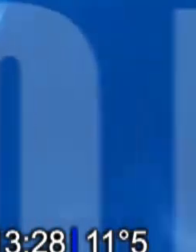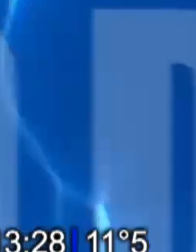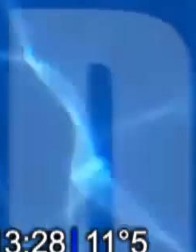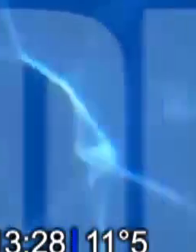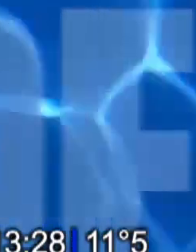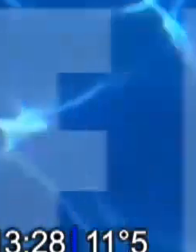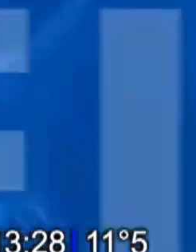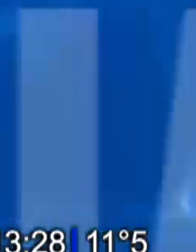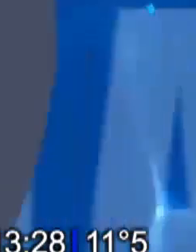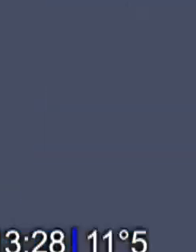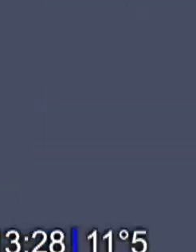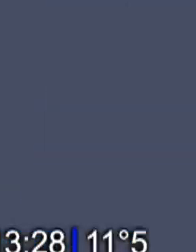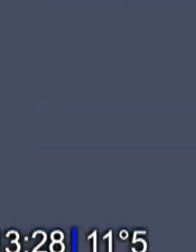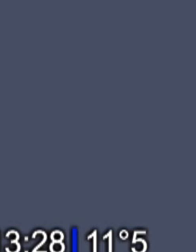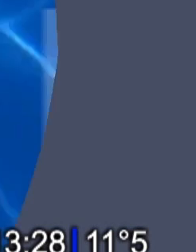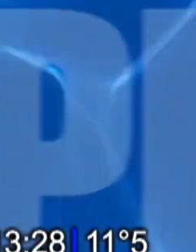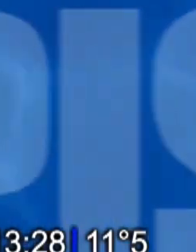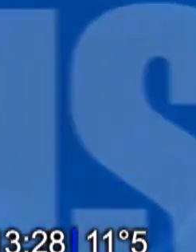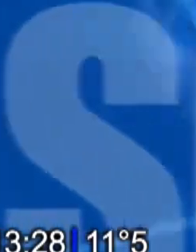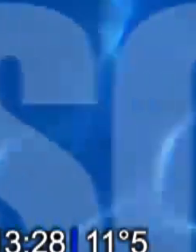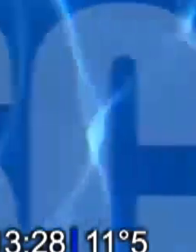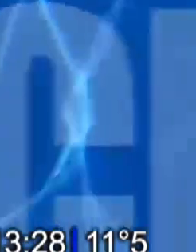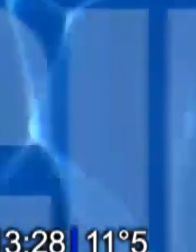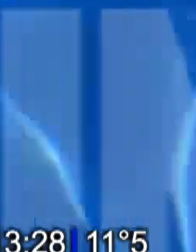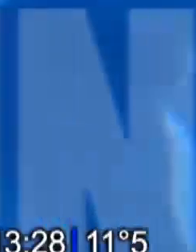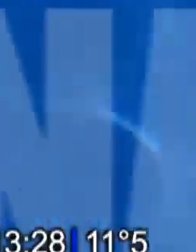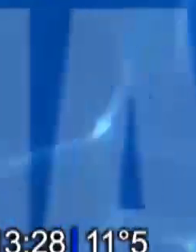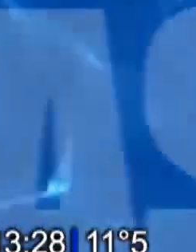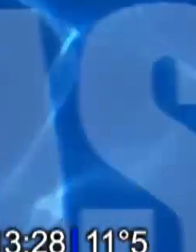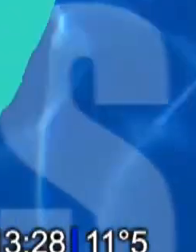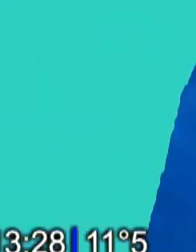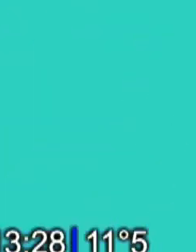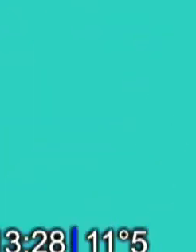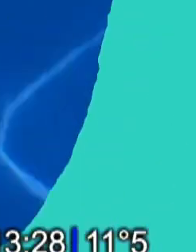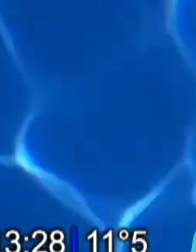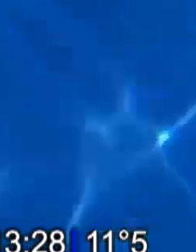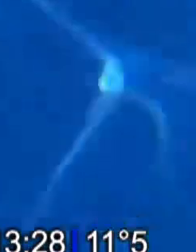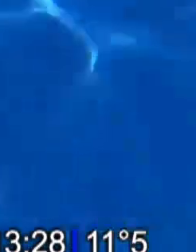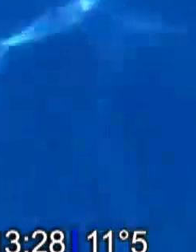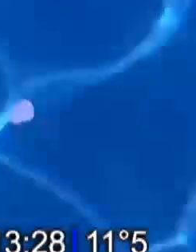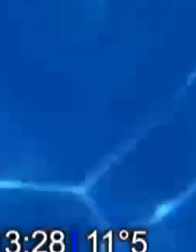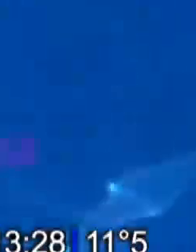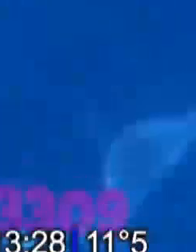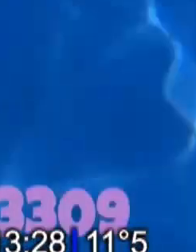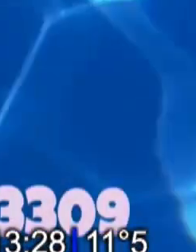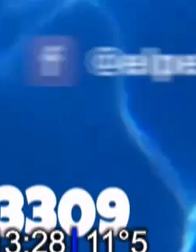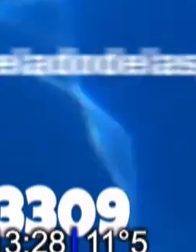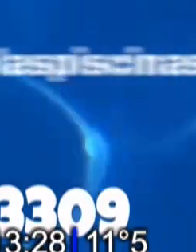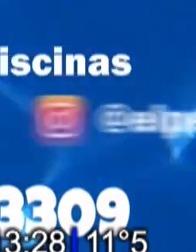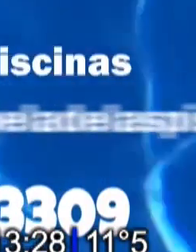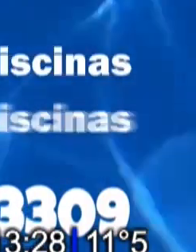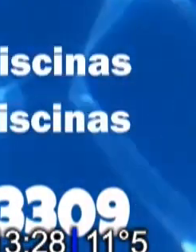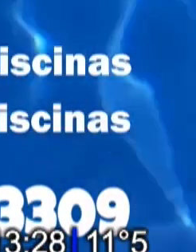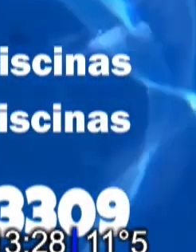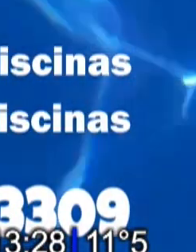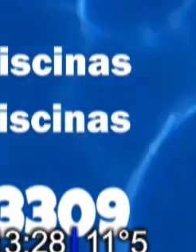de calefacción de agua, cercos perimetrales, bombas, equipos de limpieza inteligentes y todos los accesorios. Con El Pelado,